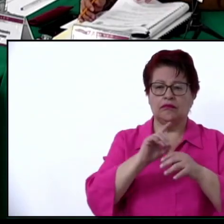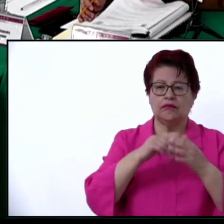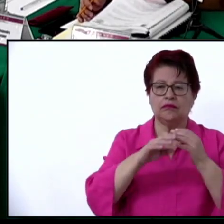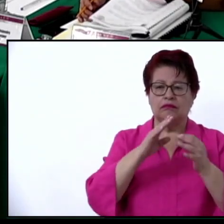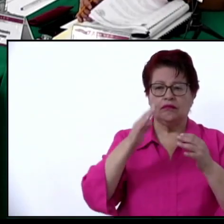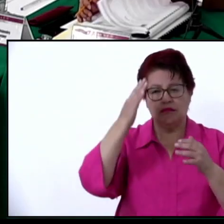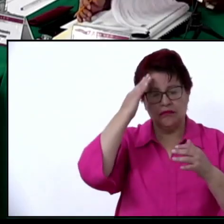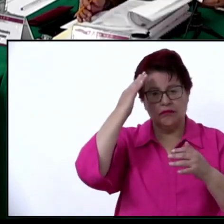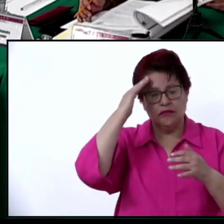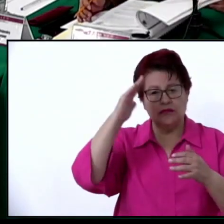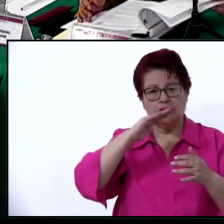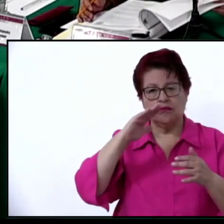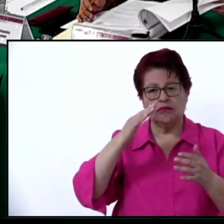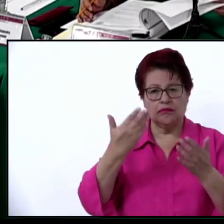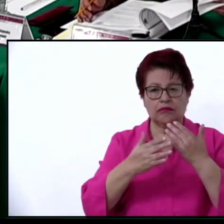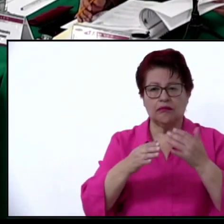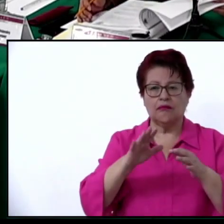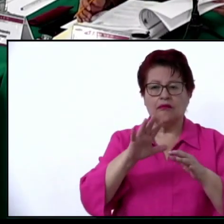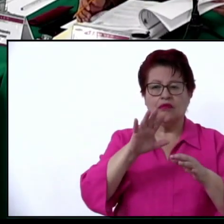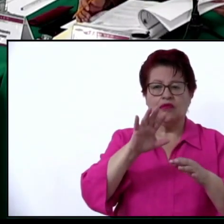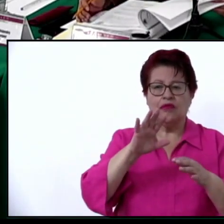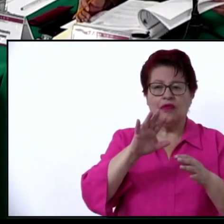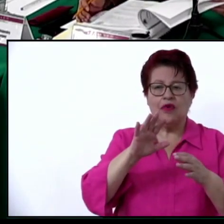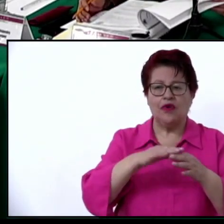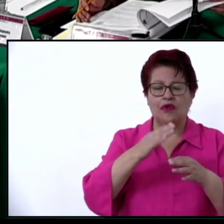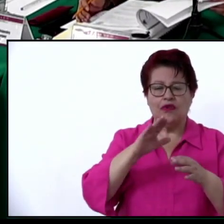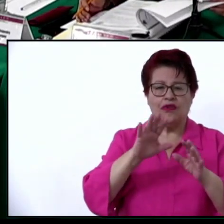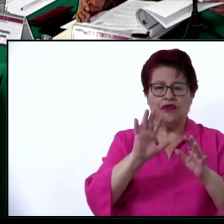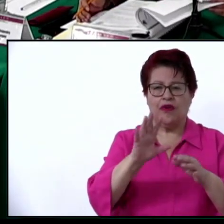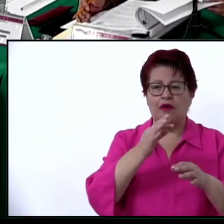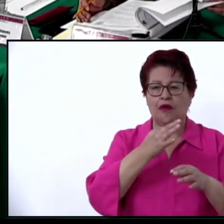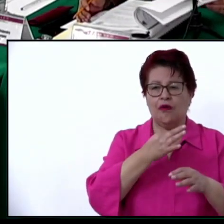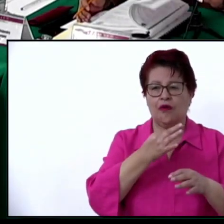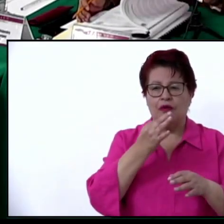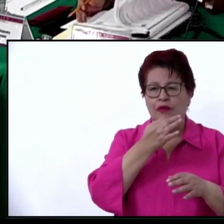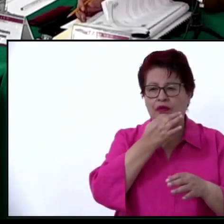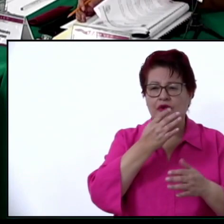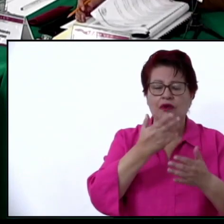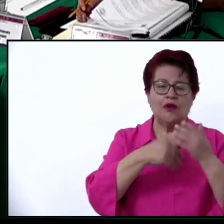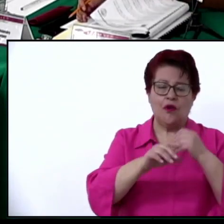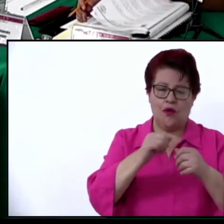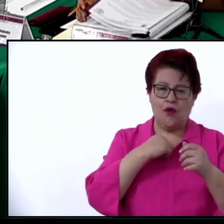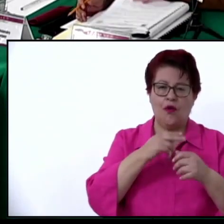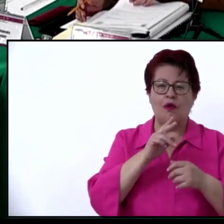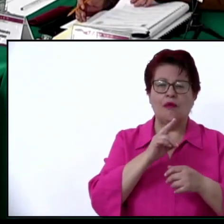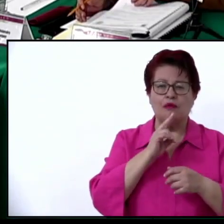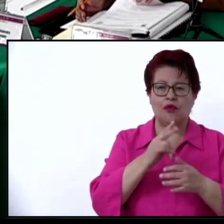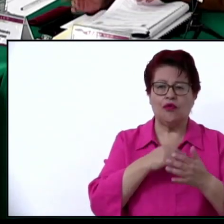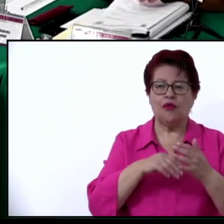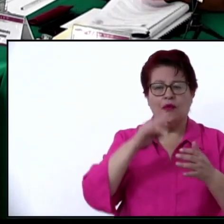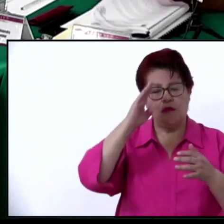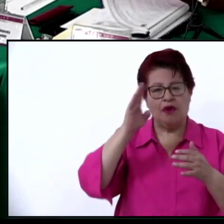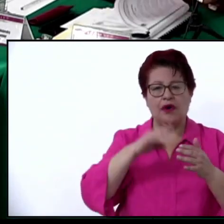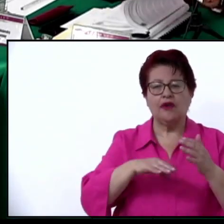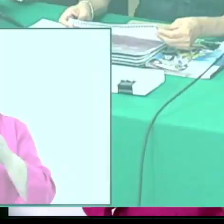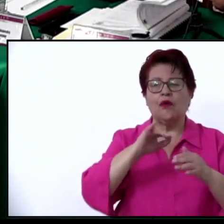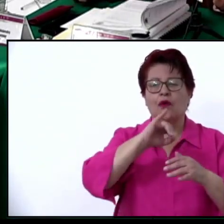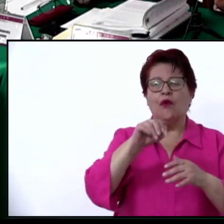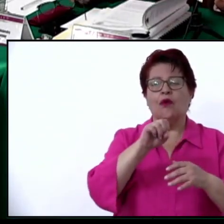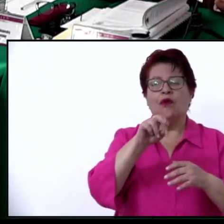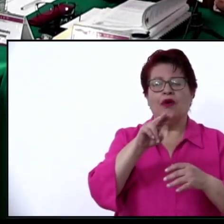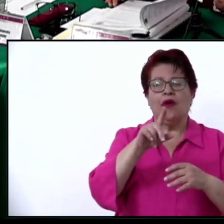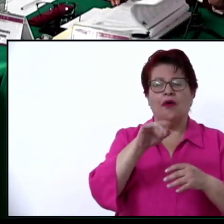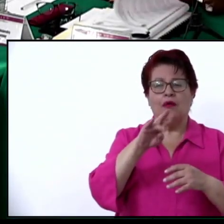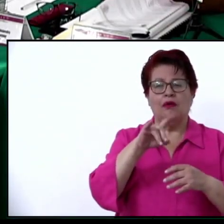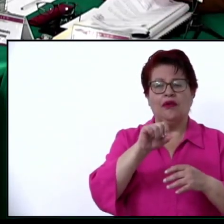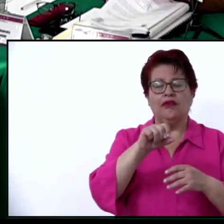que preside esta comisión hasta por 5 minutos, por lo que me otorgaré el uso de la palabra. Maestro José Luis Rodríguez Díaz